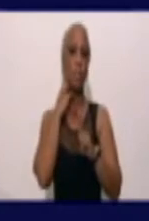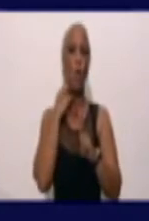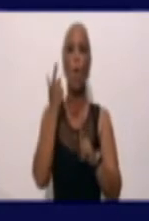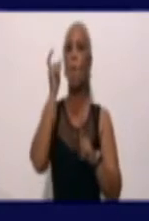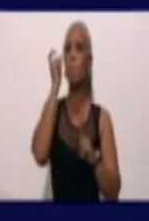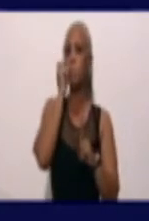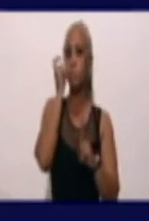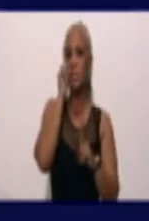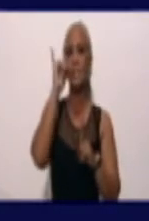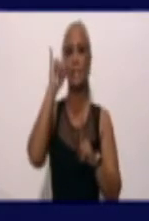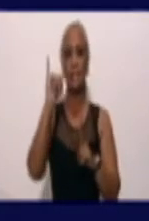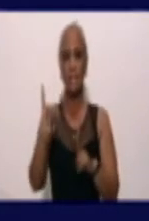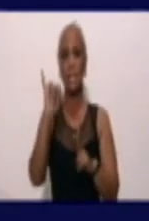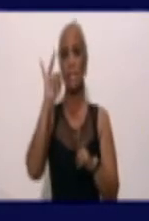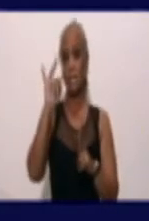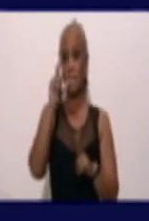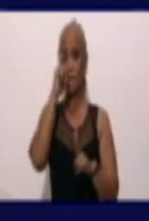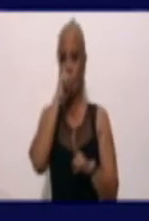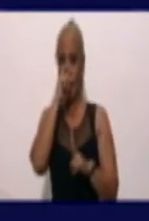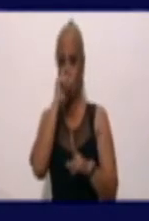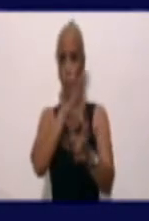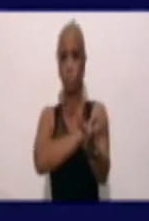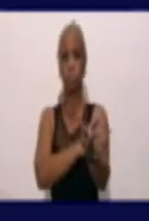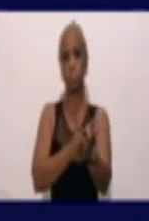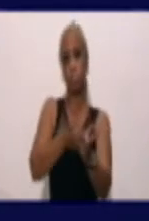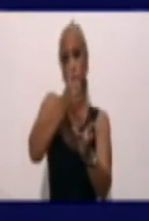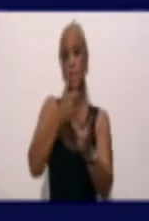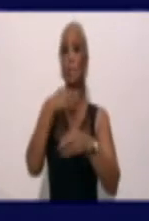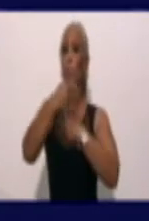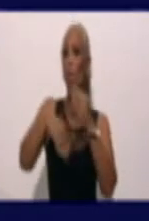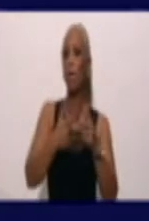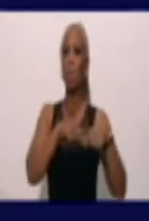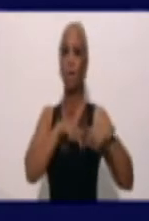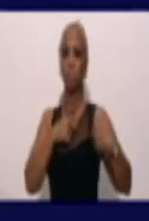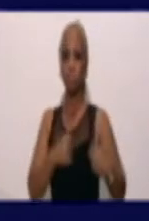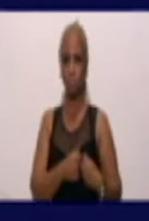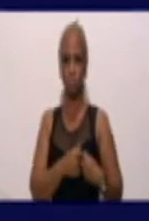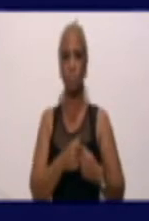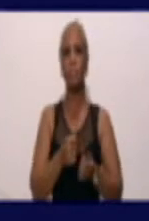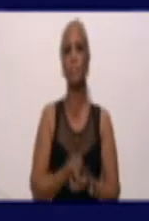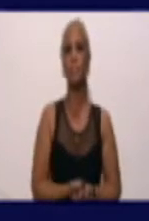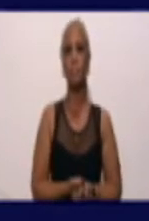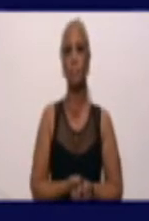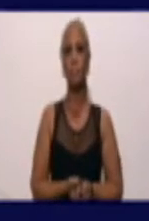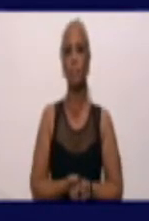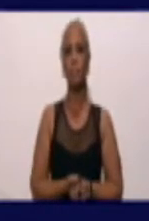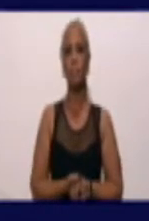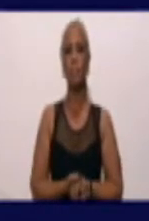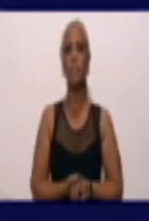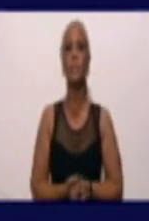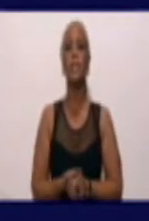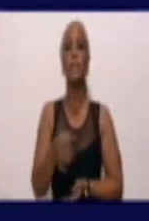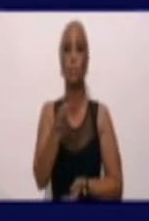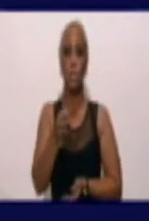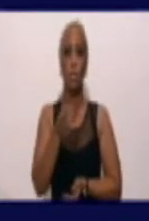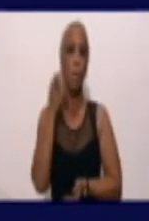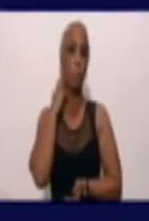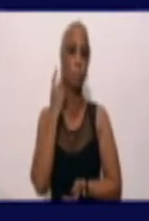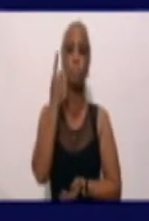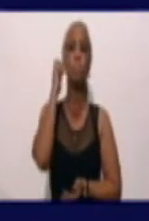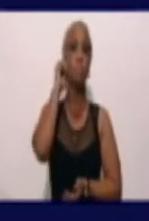masculino, 67 años de edad, hipertenso y cardiópata, procedente de un área en transmisión. De Manzanillo también, femenina